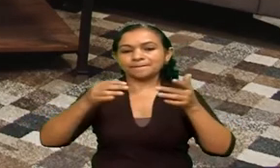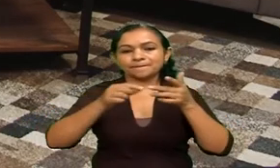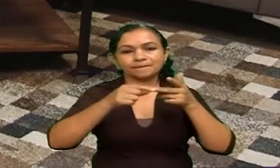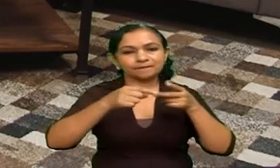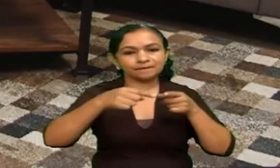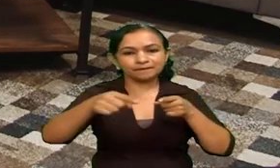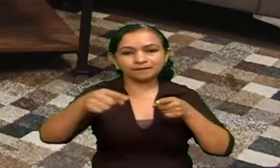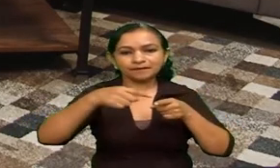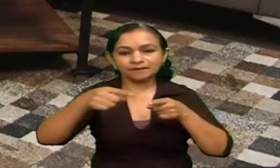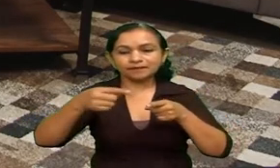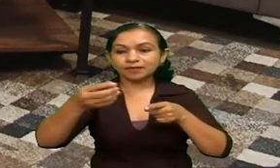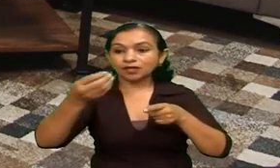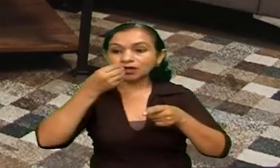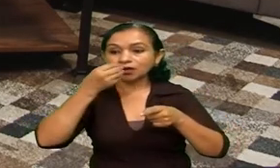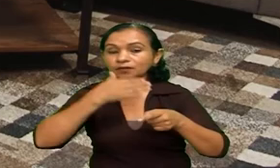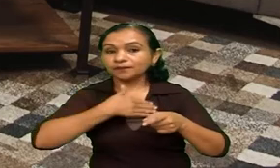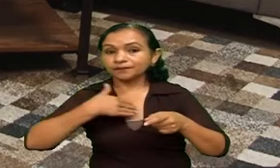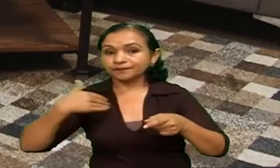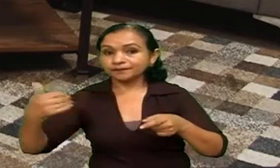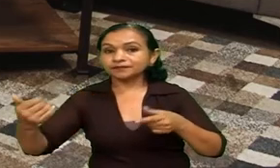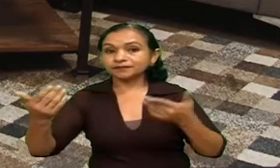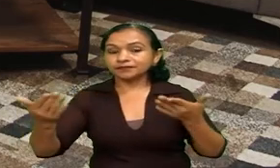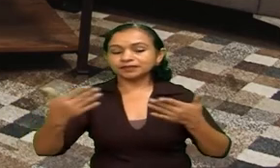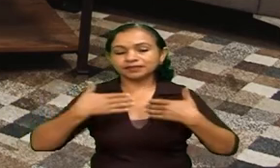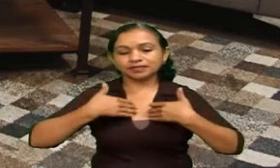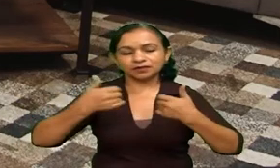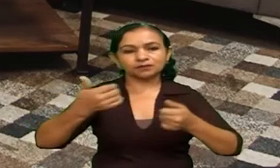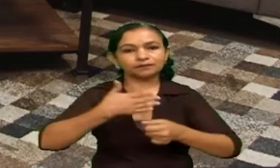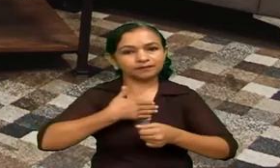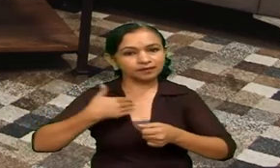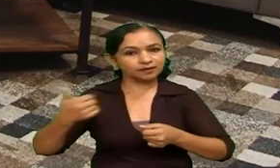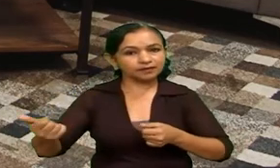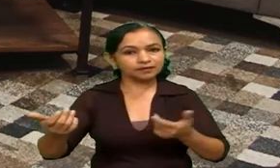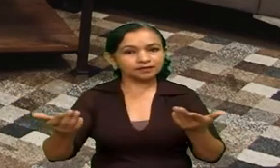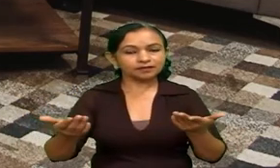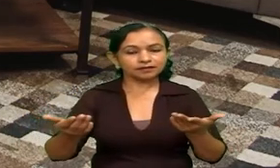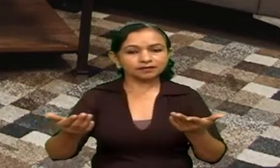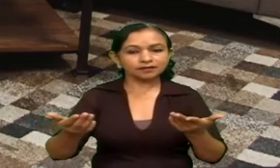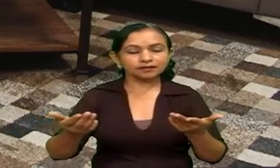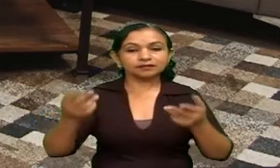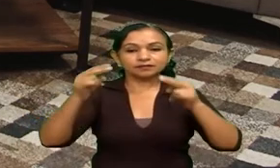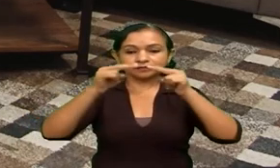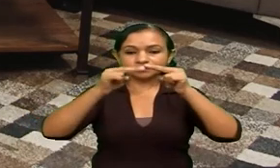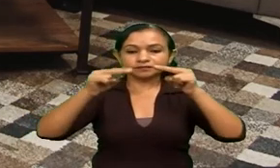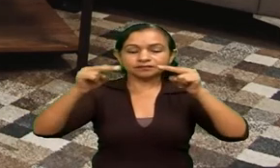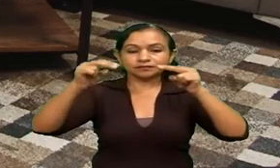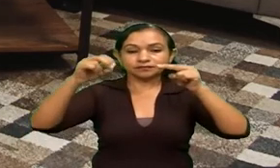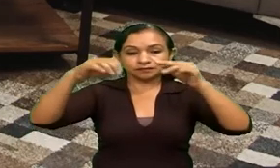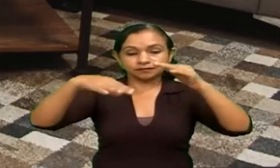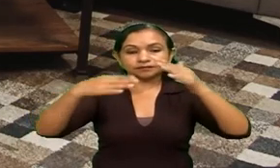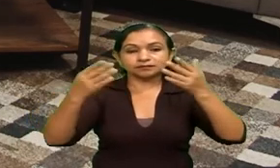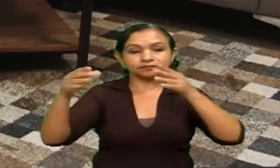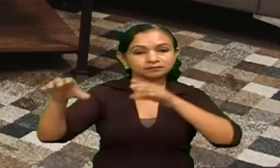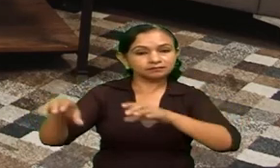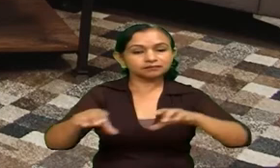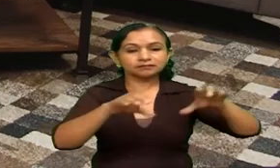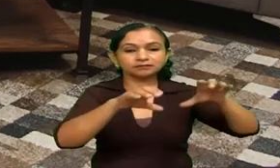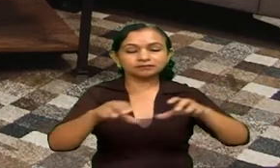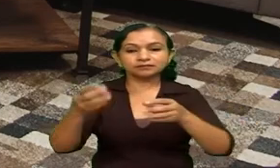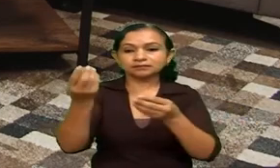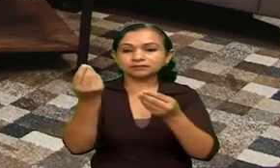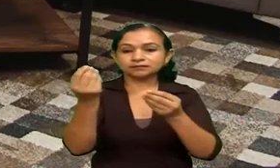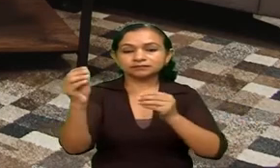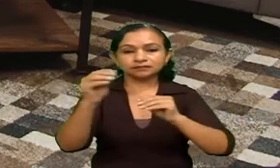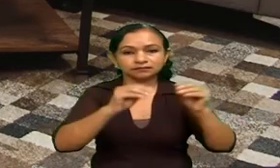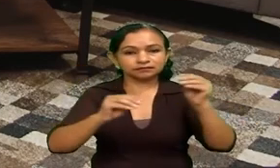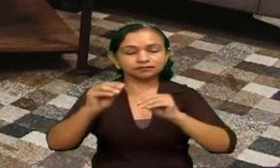puede alimentarse mejor, cómo puede mejorar en su salud. Ya eso, al haber energía, ya muchas actividades económicas y